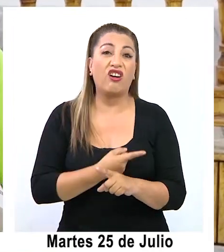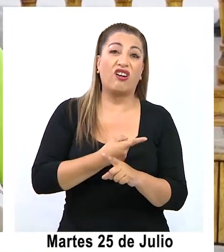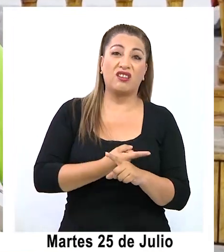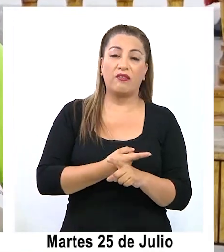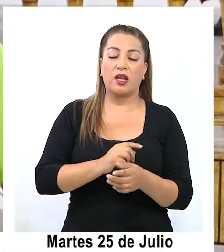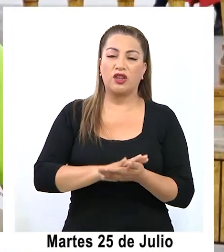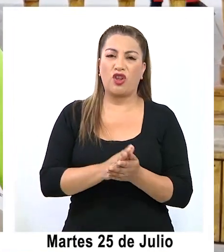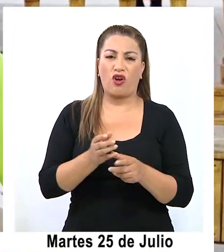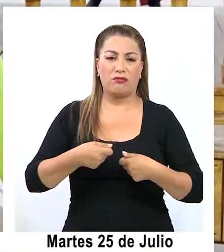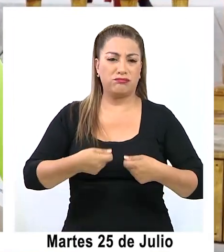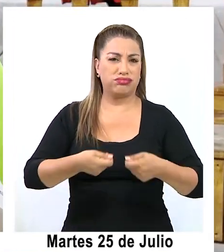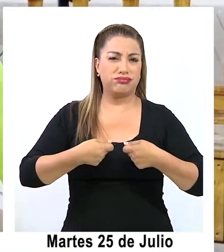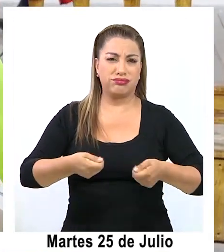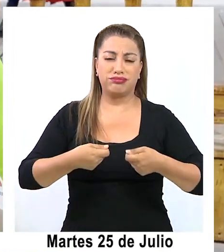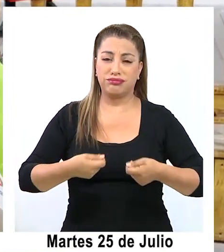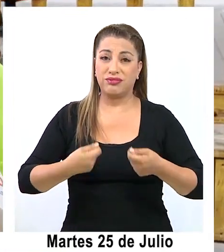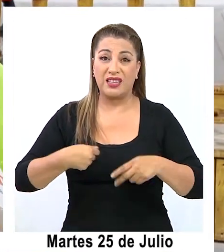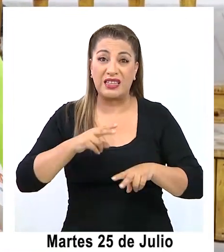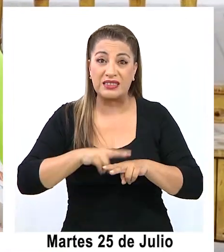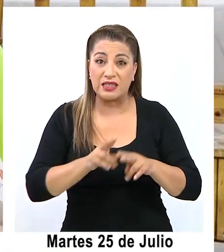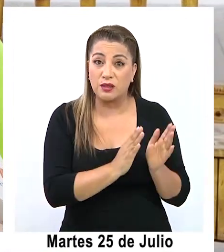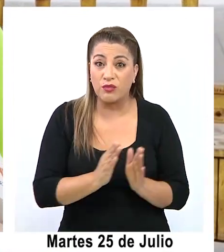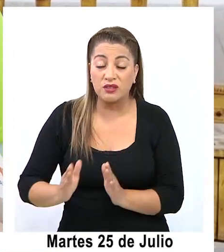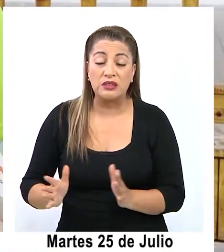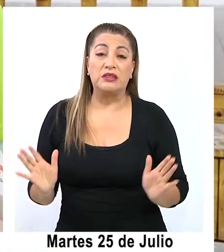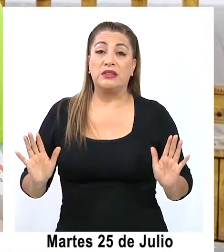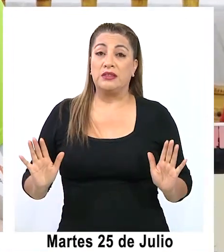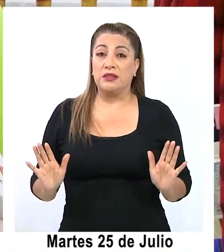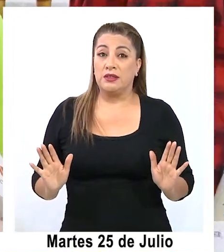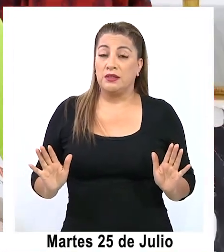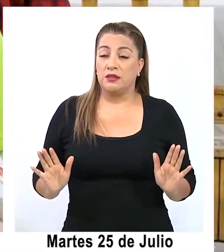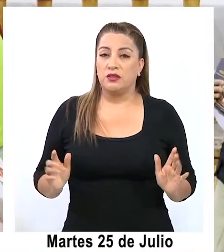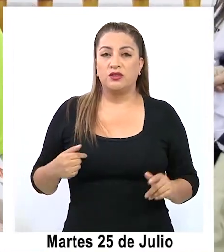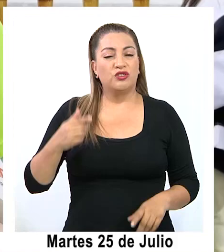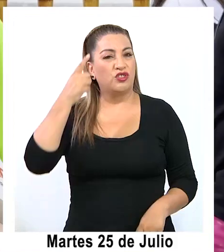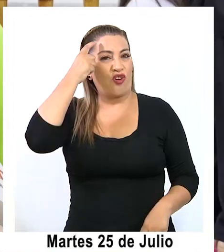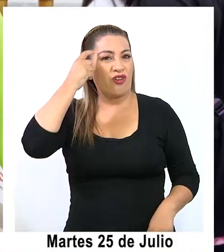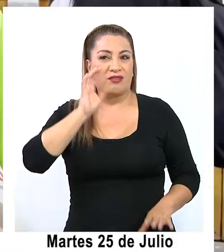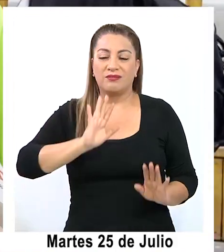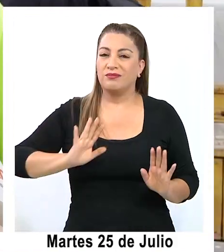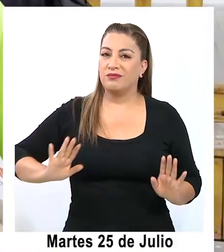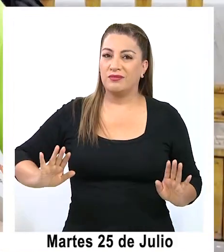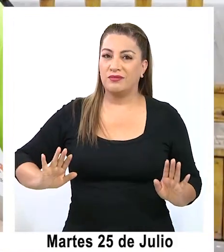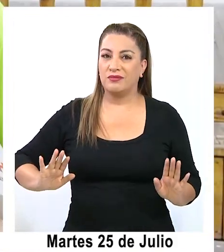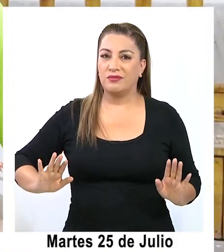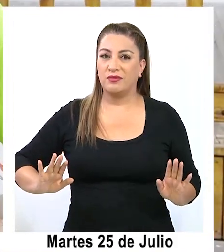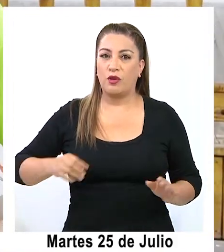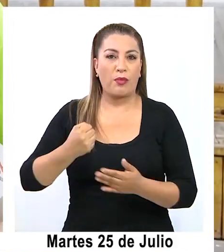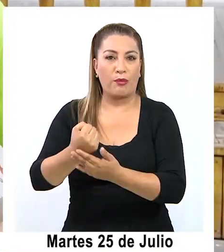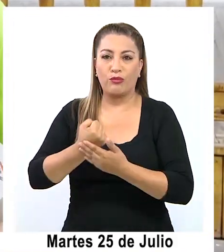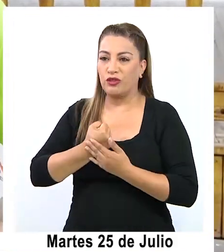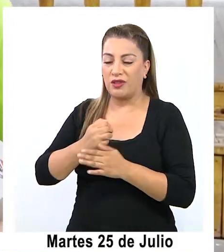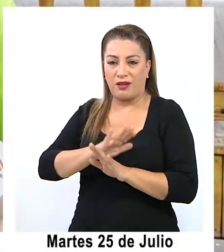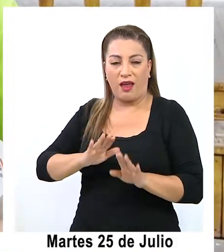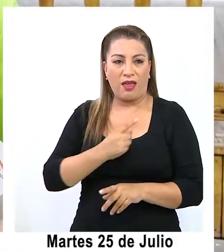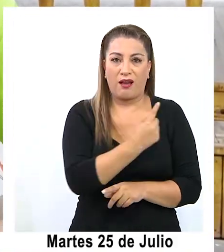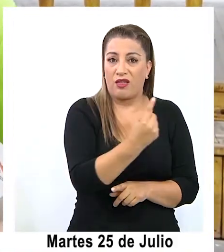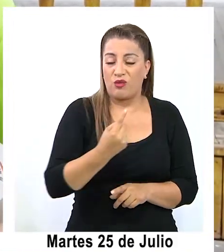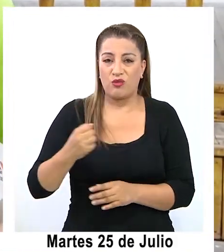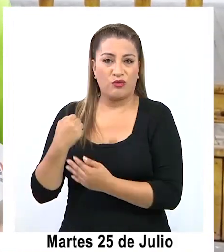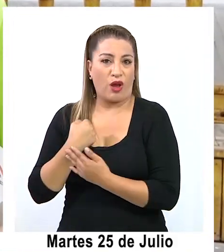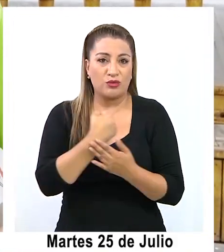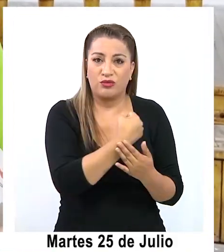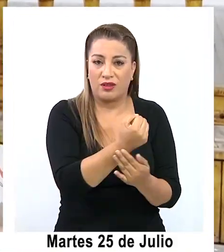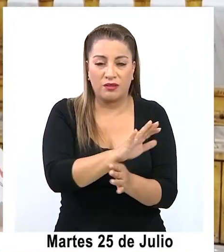toda la inversión, todo el dinero que se gasta en este proceso, yo creo que no va en beneficio de ninguno de nosotros. Nosotros